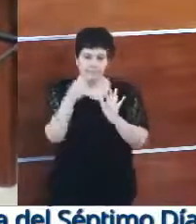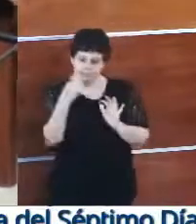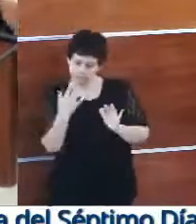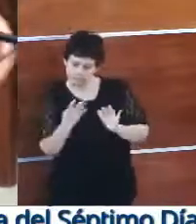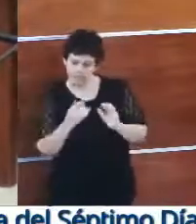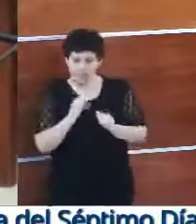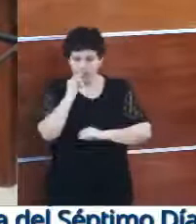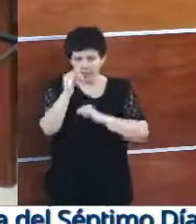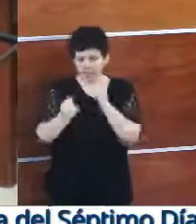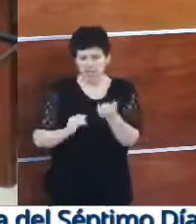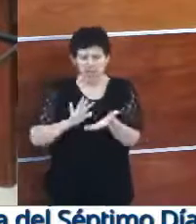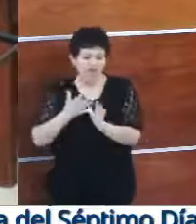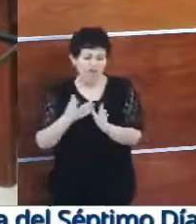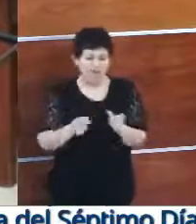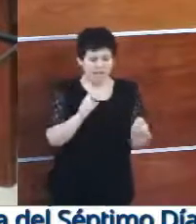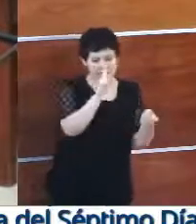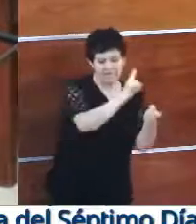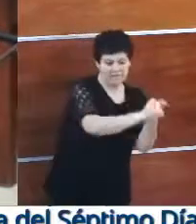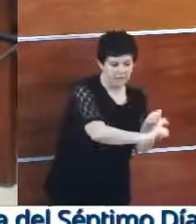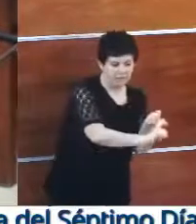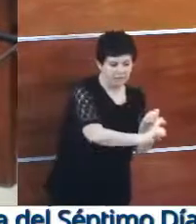del esposo y las 10 vírgenes.